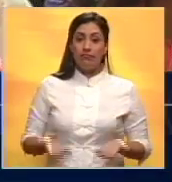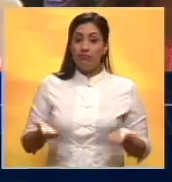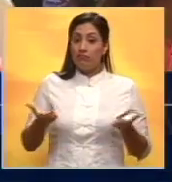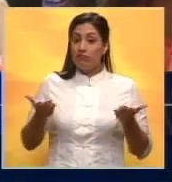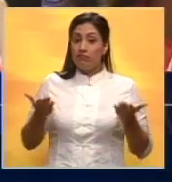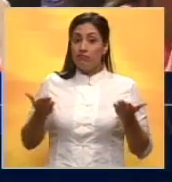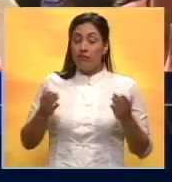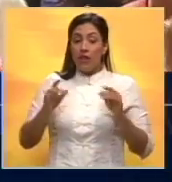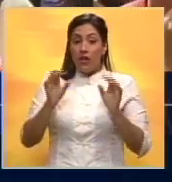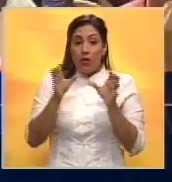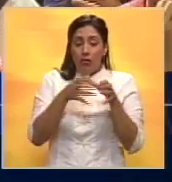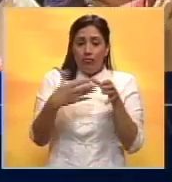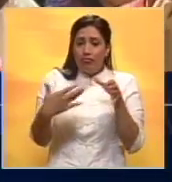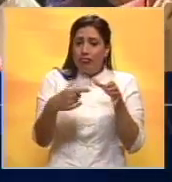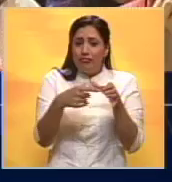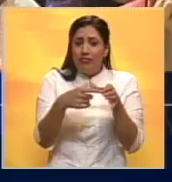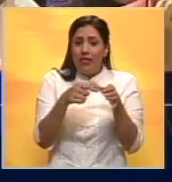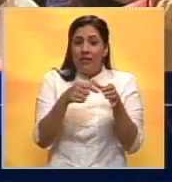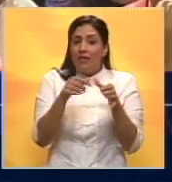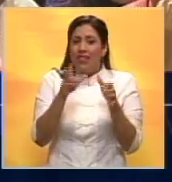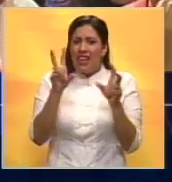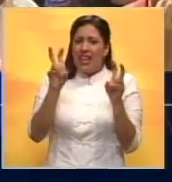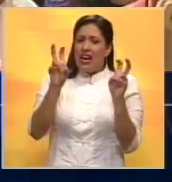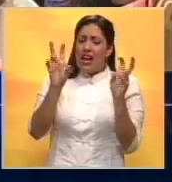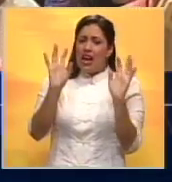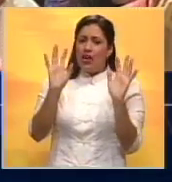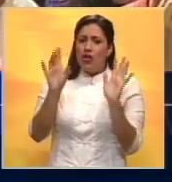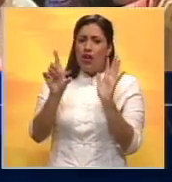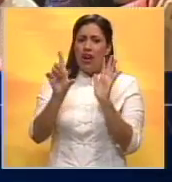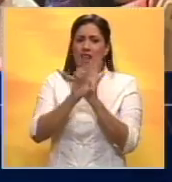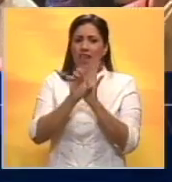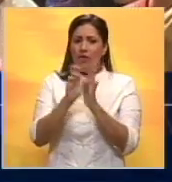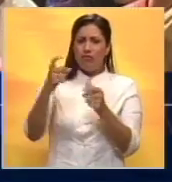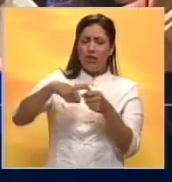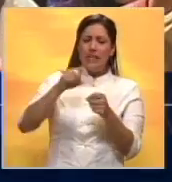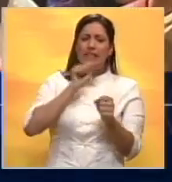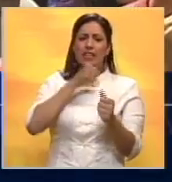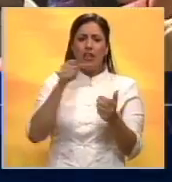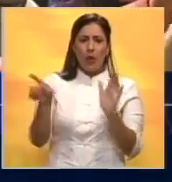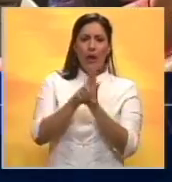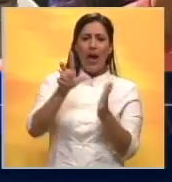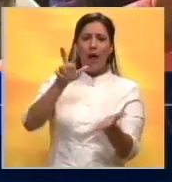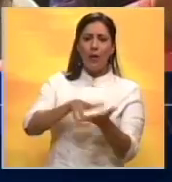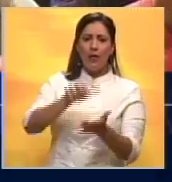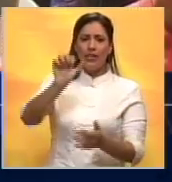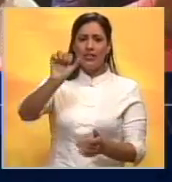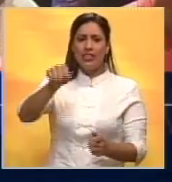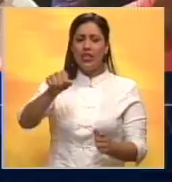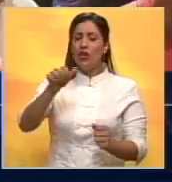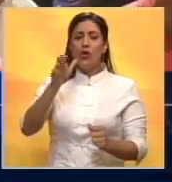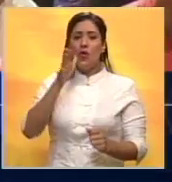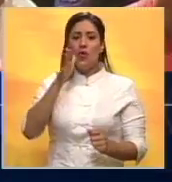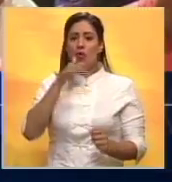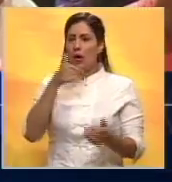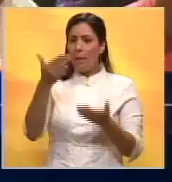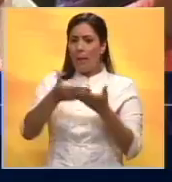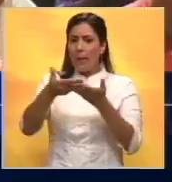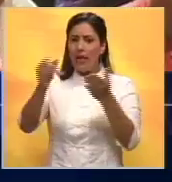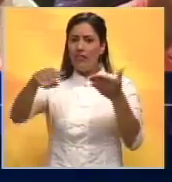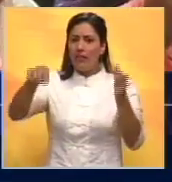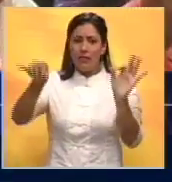un partiditos que extrañamente los legalizaron en un extraño los legalizaron y no tuvieron que llevar